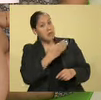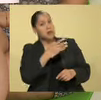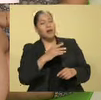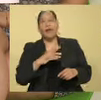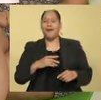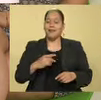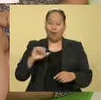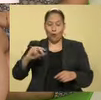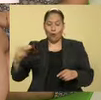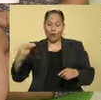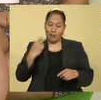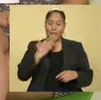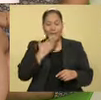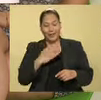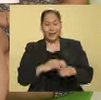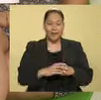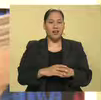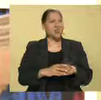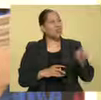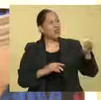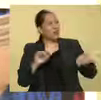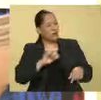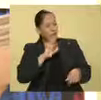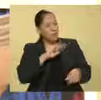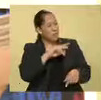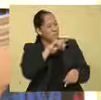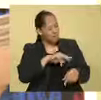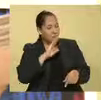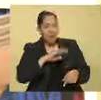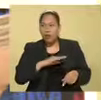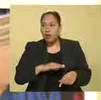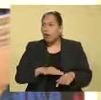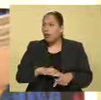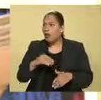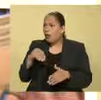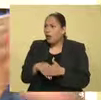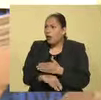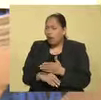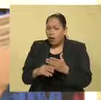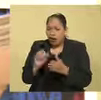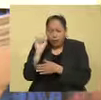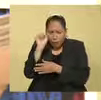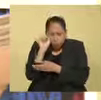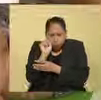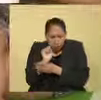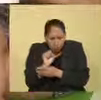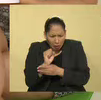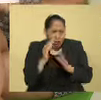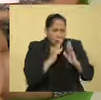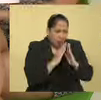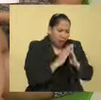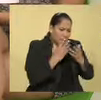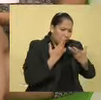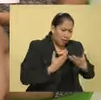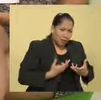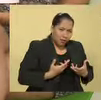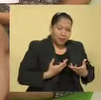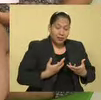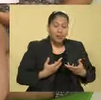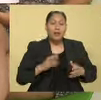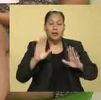día, pero si te dicen, qué mal te ves hoy, te destrozan. No puedes ni salir de, te regresas a tu casa o... Ahora,